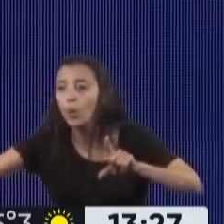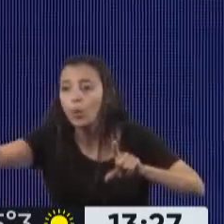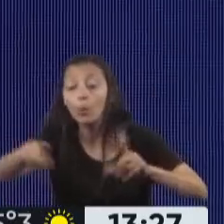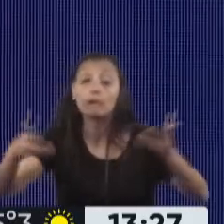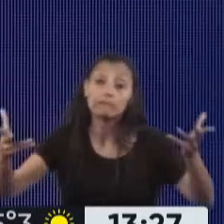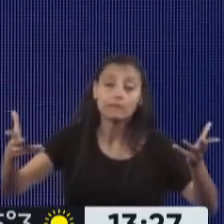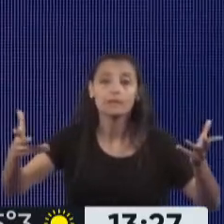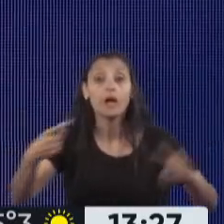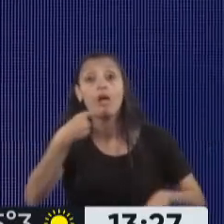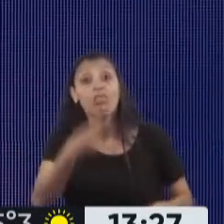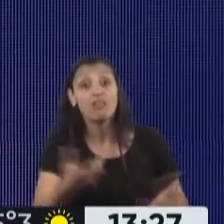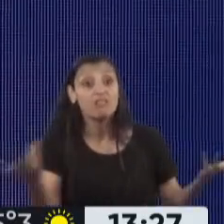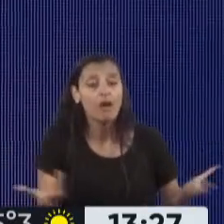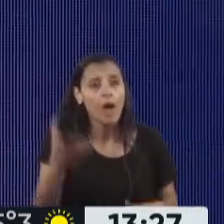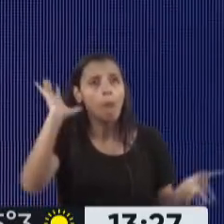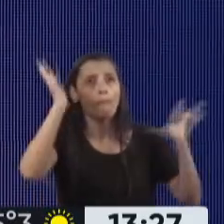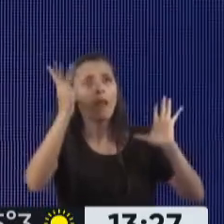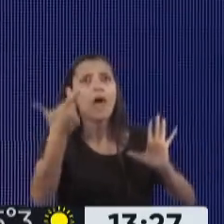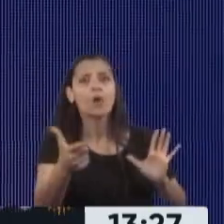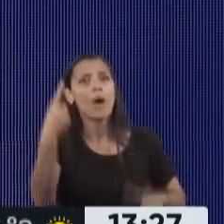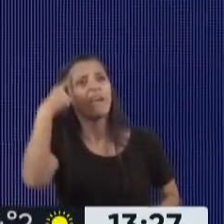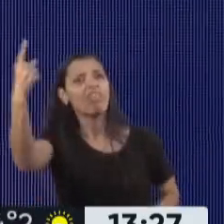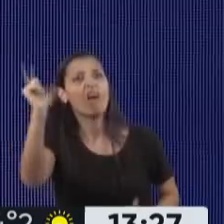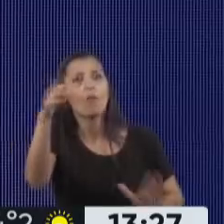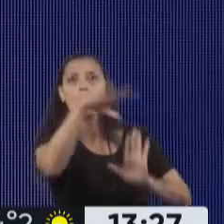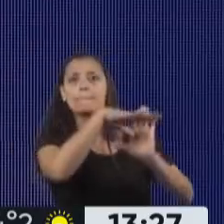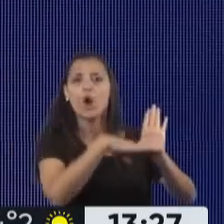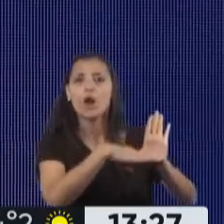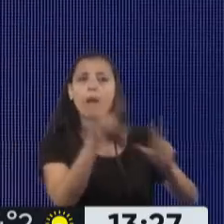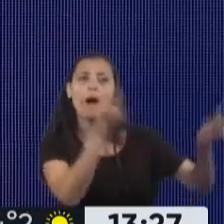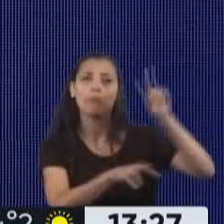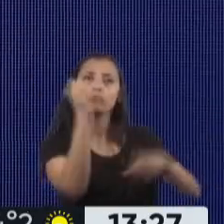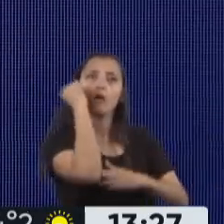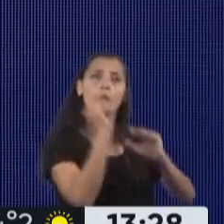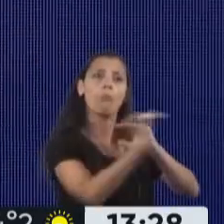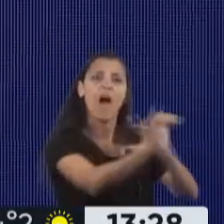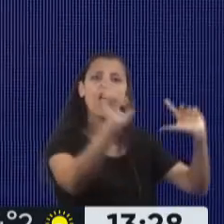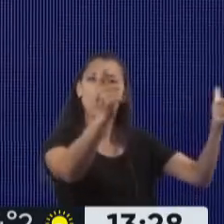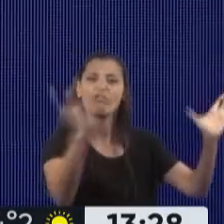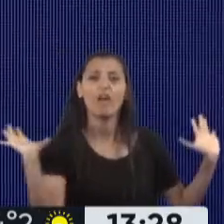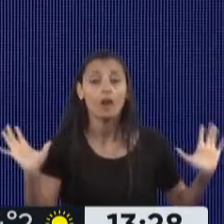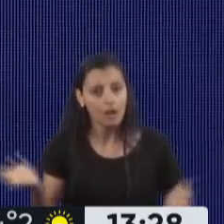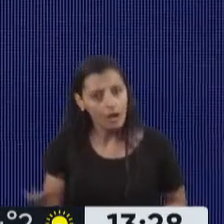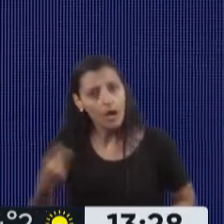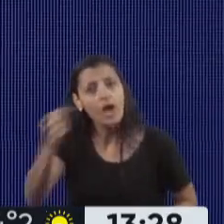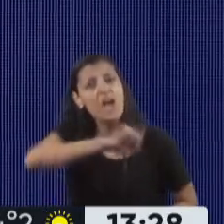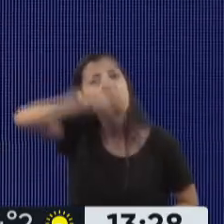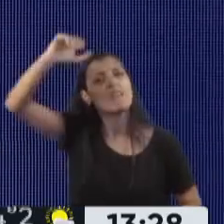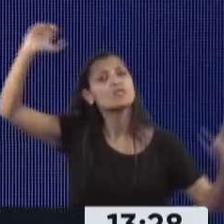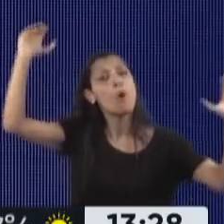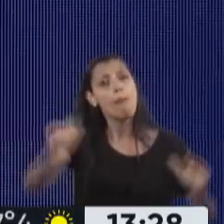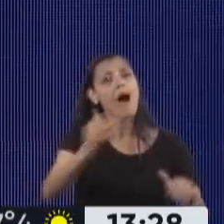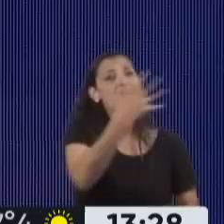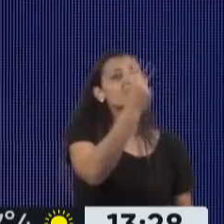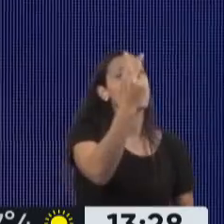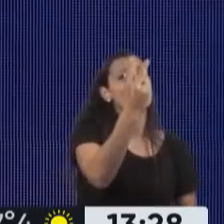dice, ya, pero no tiene programa. No tiene programa de estabilización. ¿Y qué, bajó de milagro la inflación de 54 a